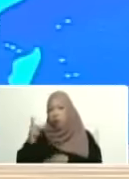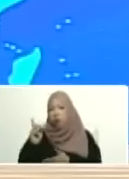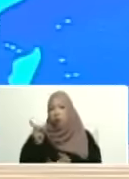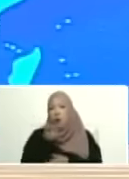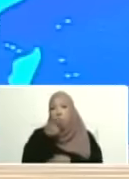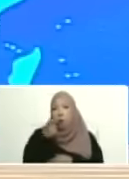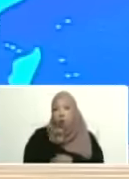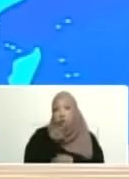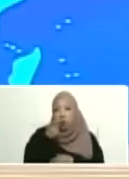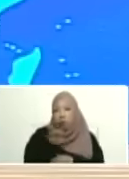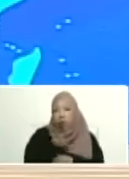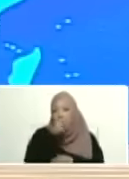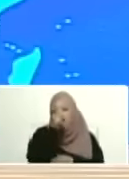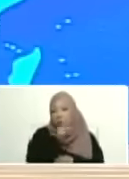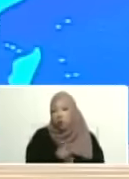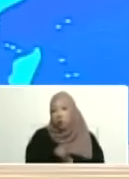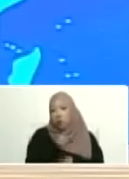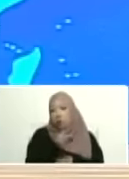buscar